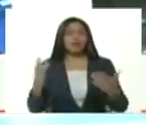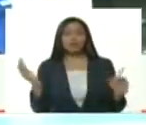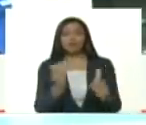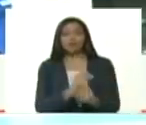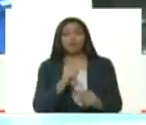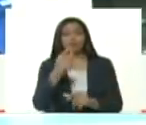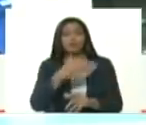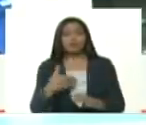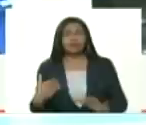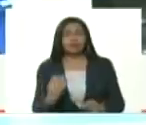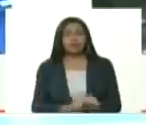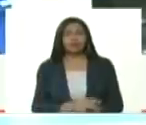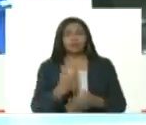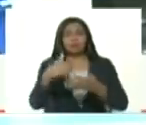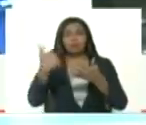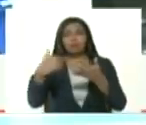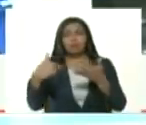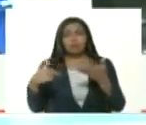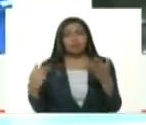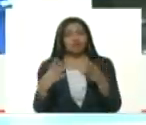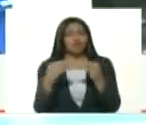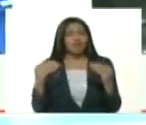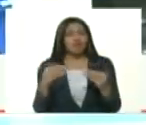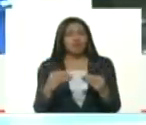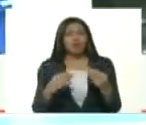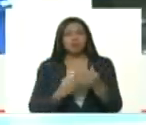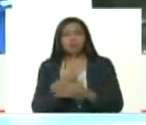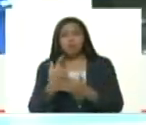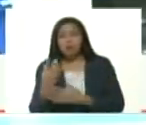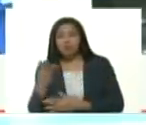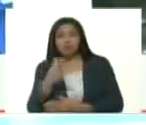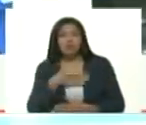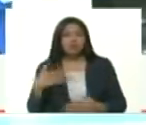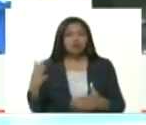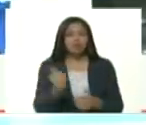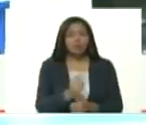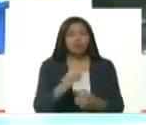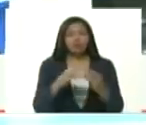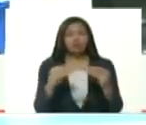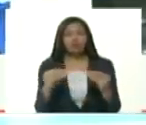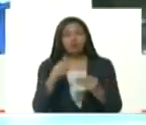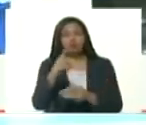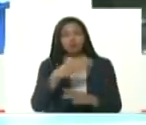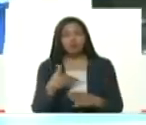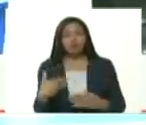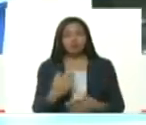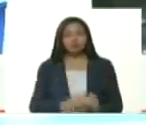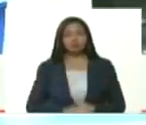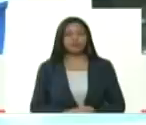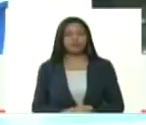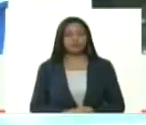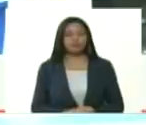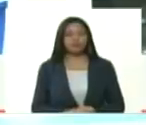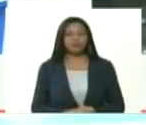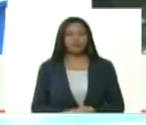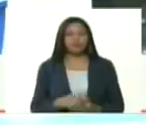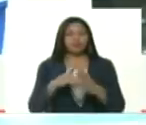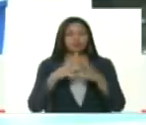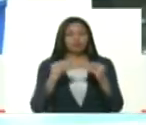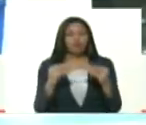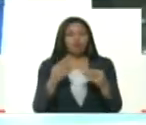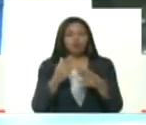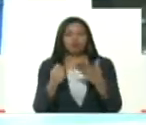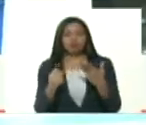el malojillo, el saúco, el toronjil, todo, todo lo que usted quiera. De los